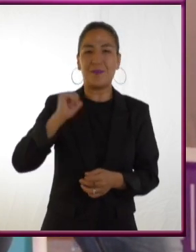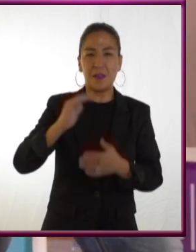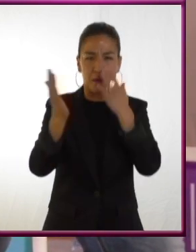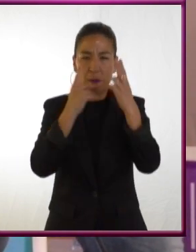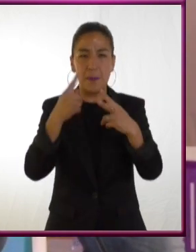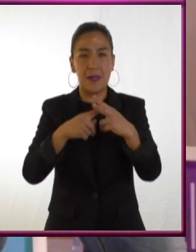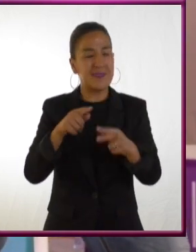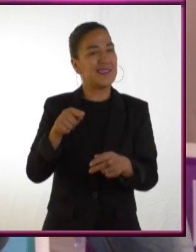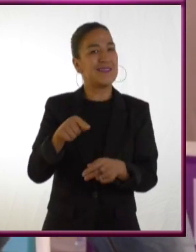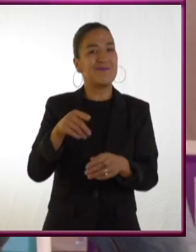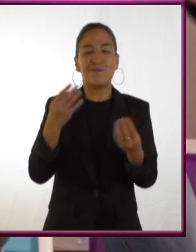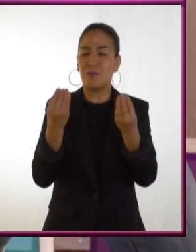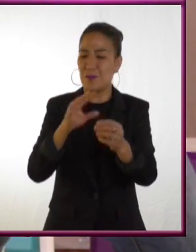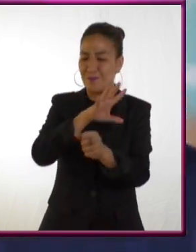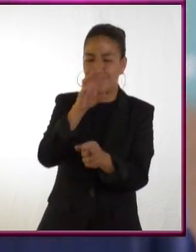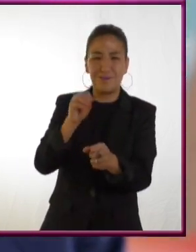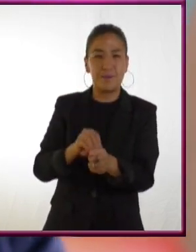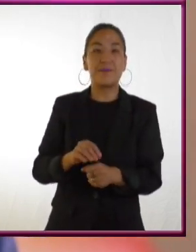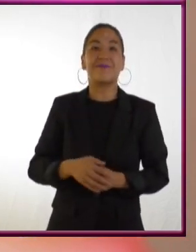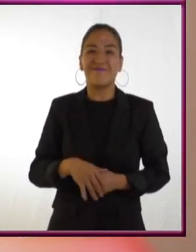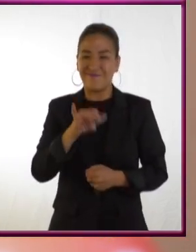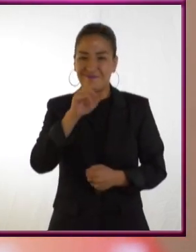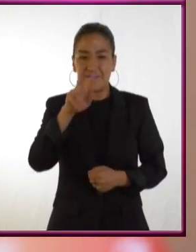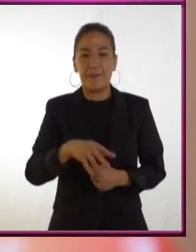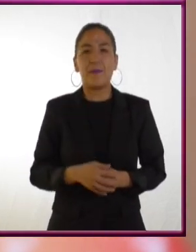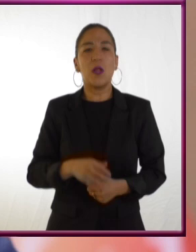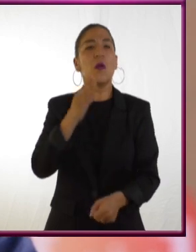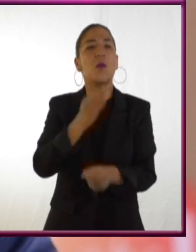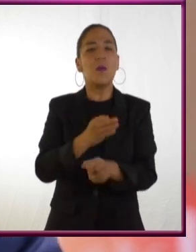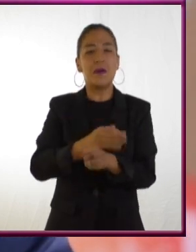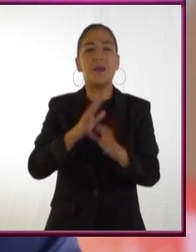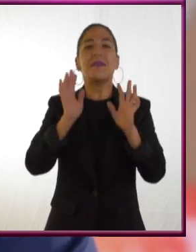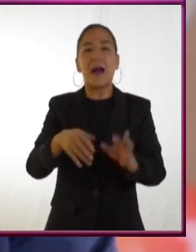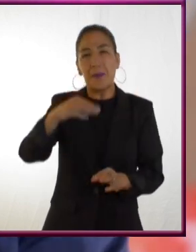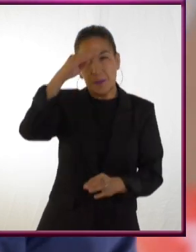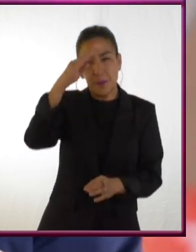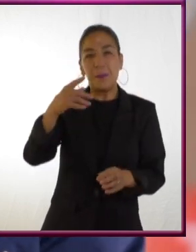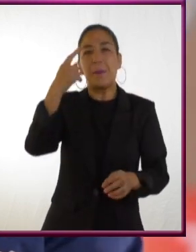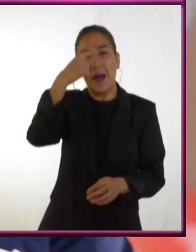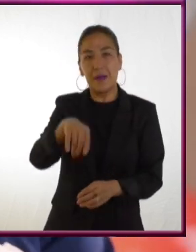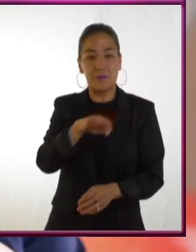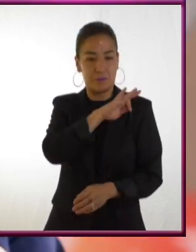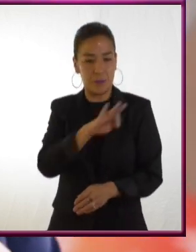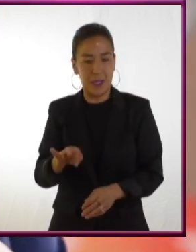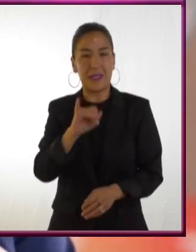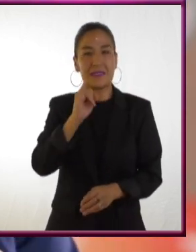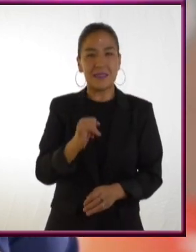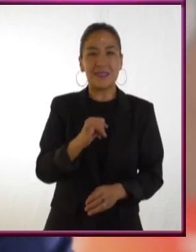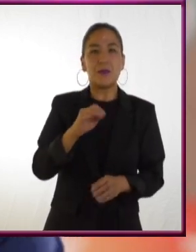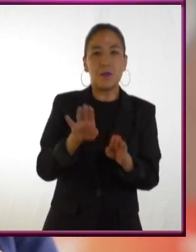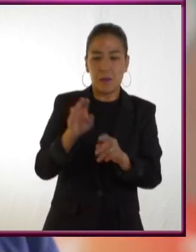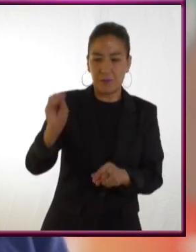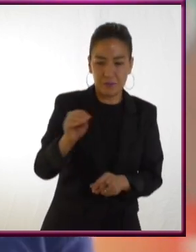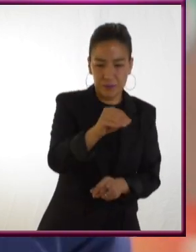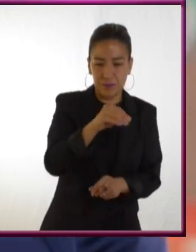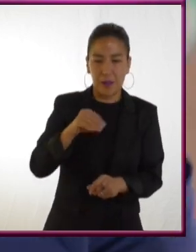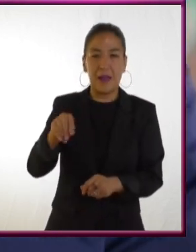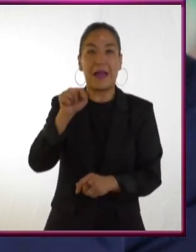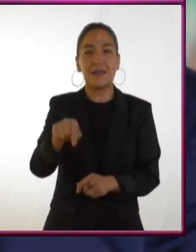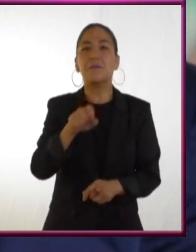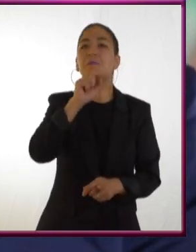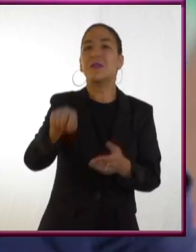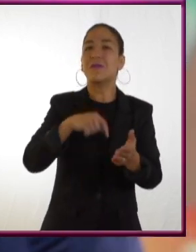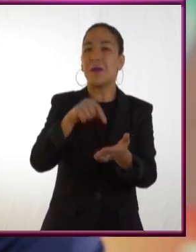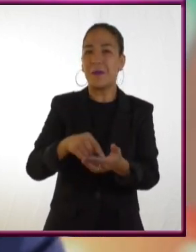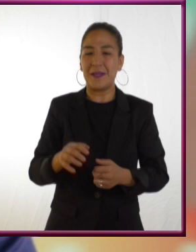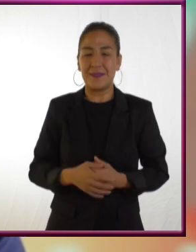esto. Bueno, sí, además es verdad. Ya tenemos ahora un método para determinar si es posible hacer recorridos pasando